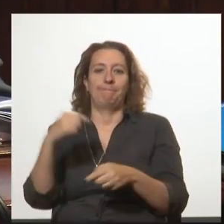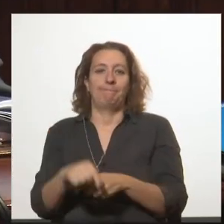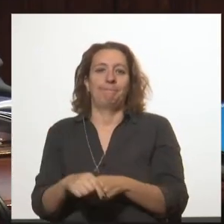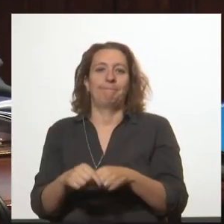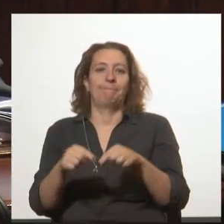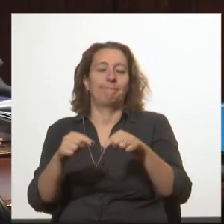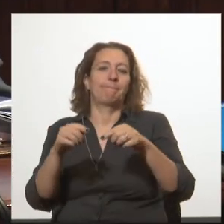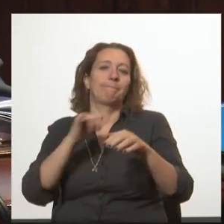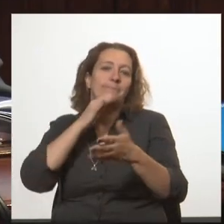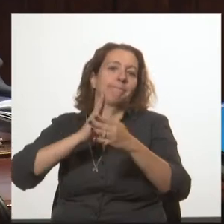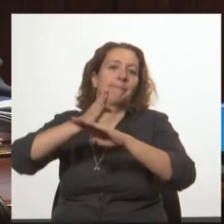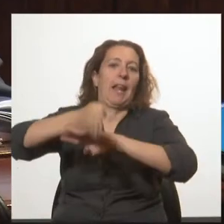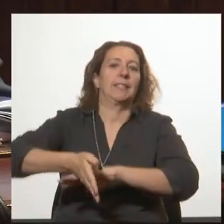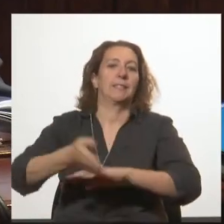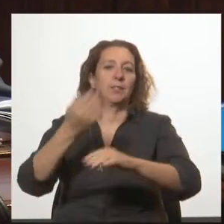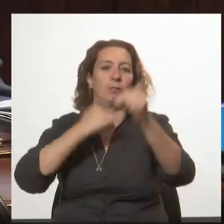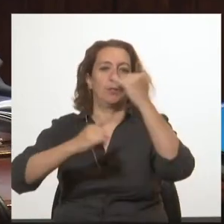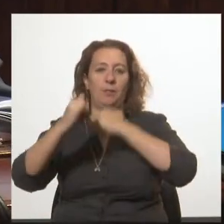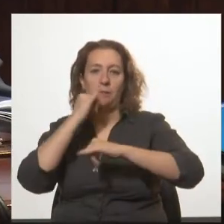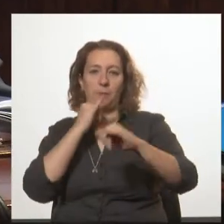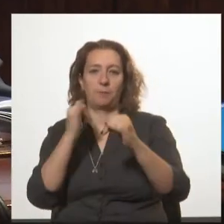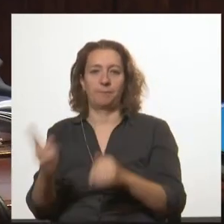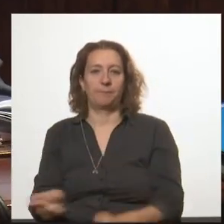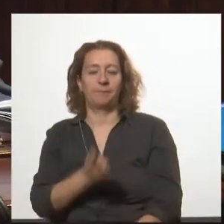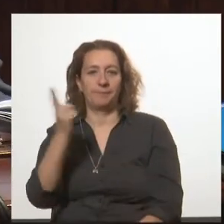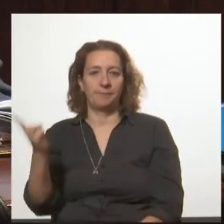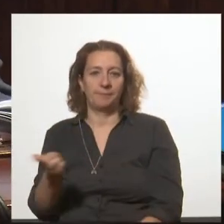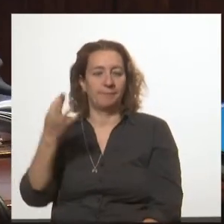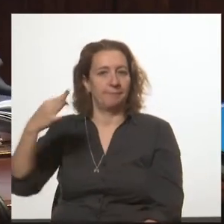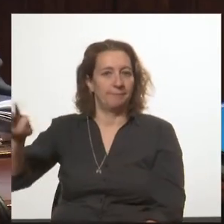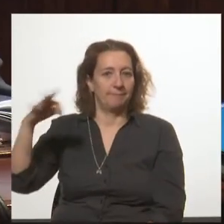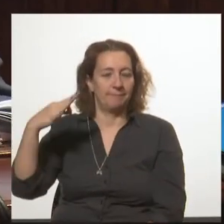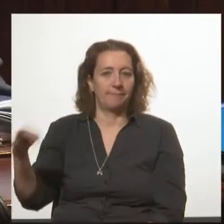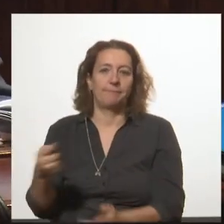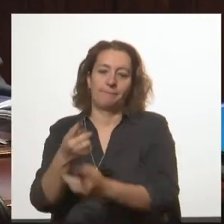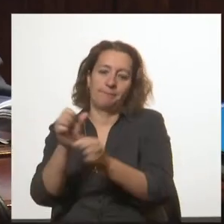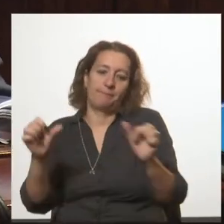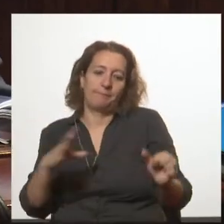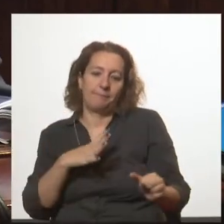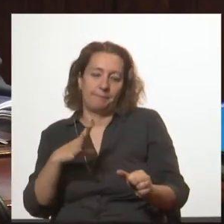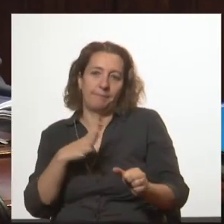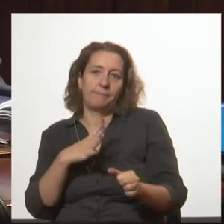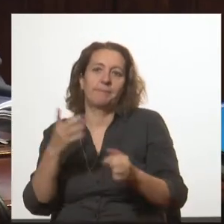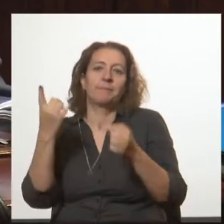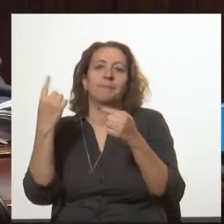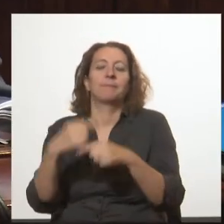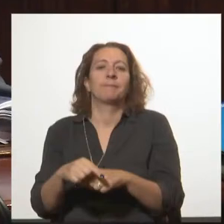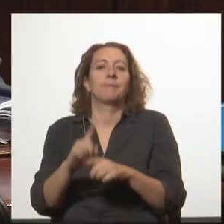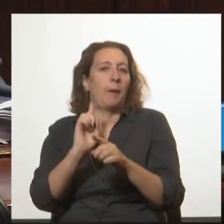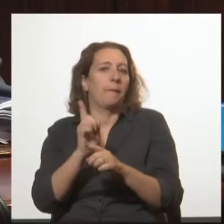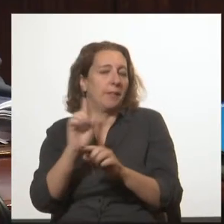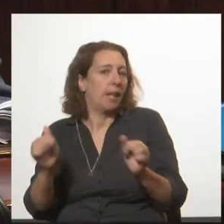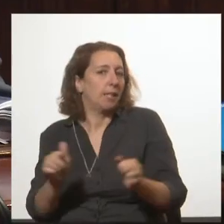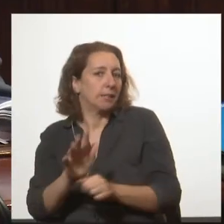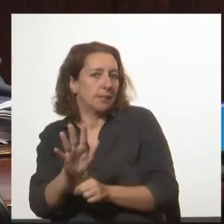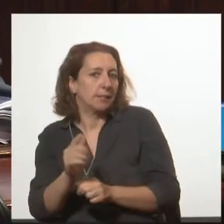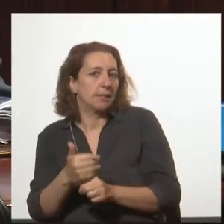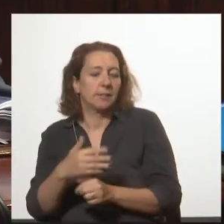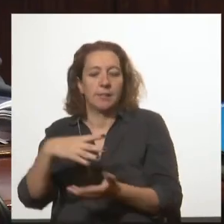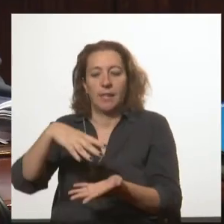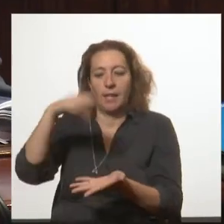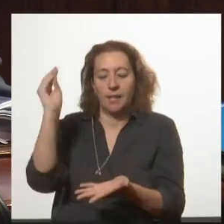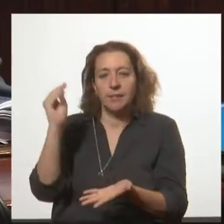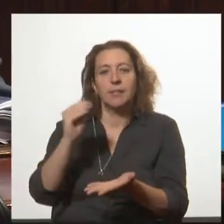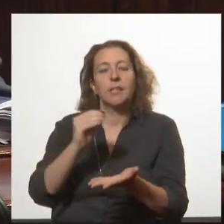ley de acceso a la información raras son las excepciones y cuando las hay tienen que estar más que debidamente fundadas ante el fundó la